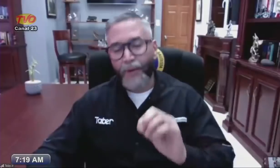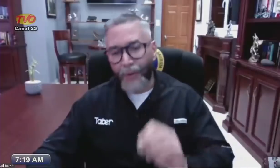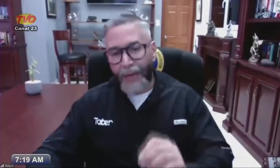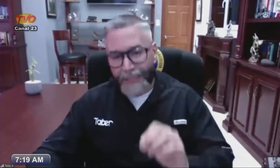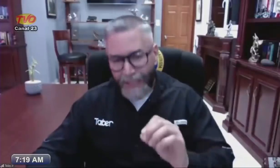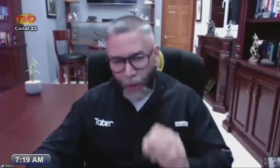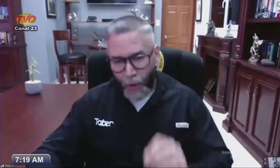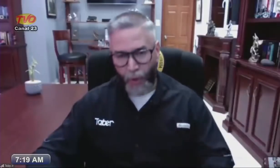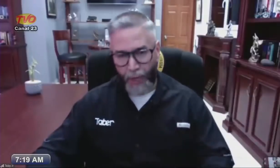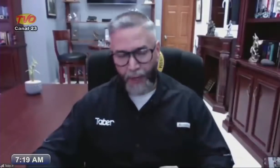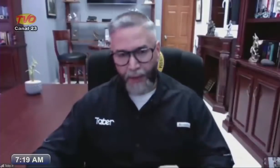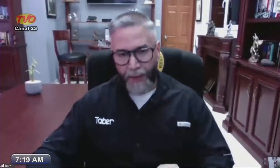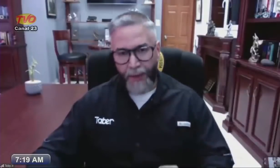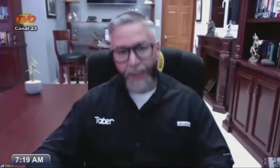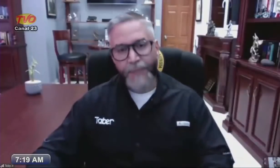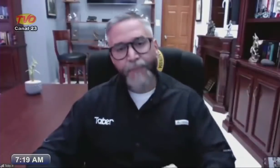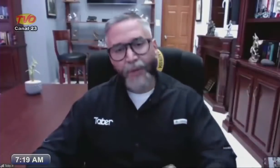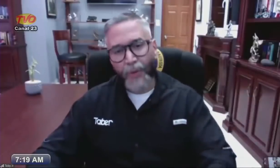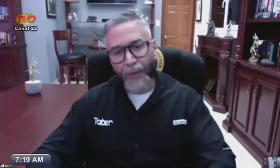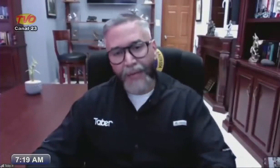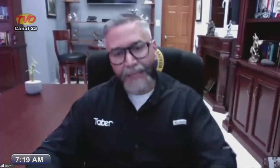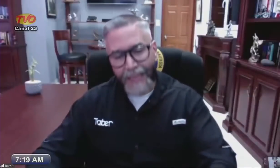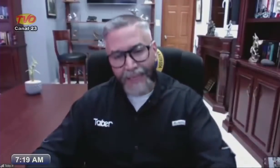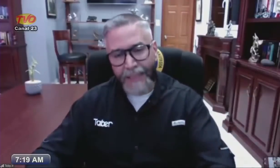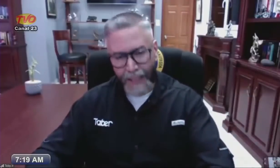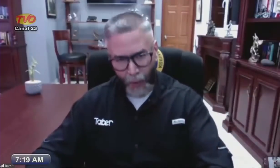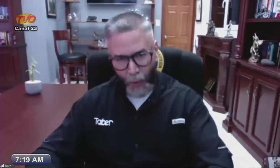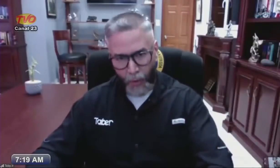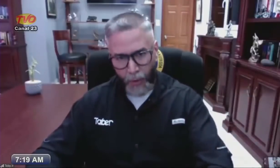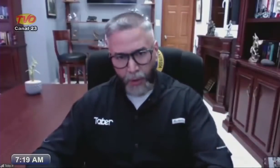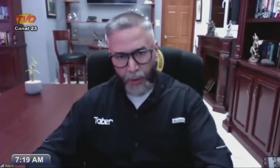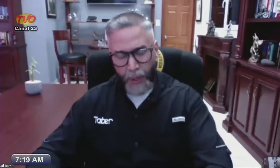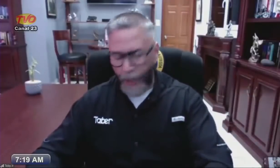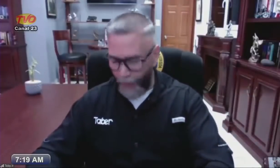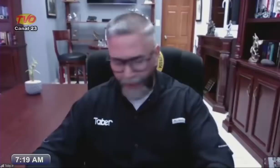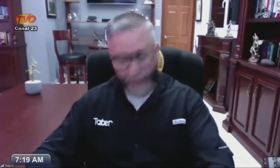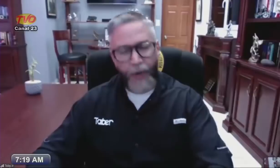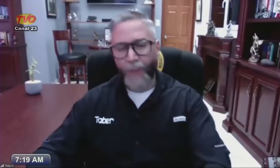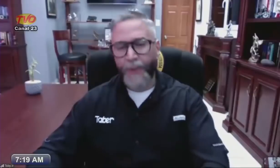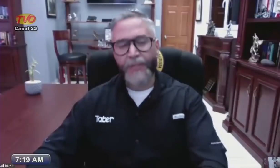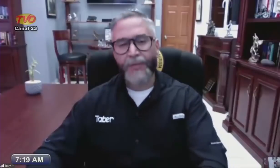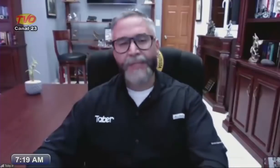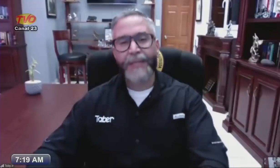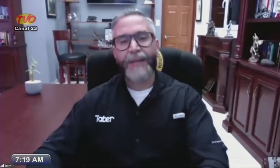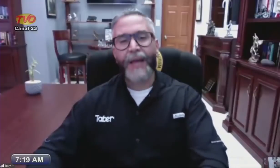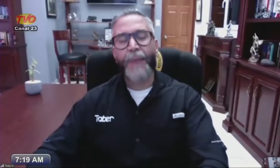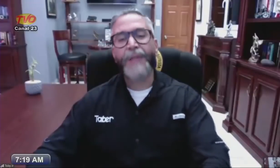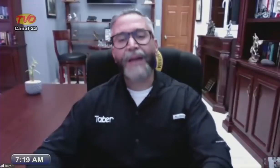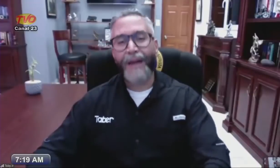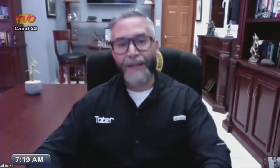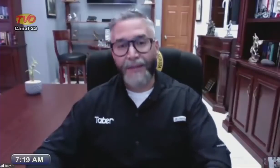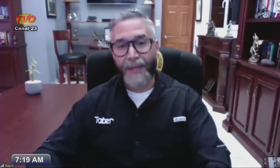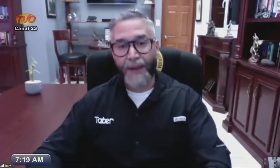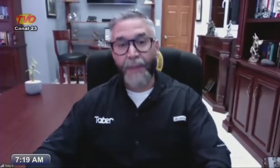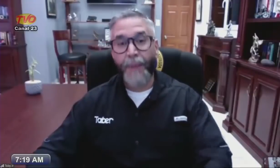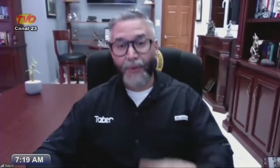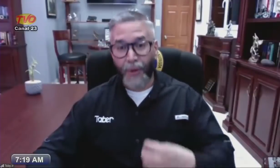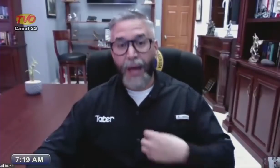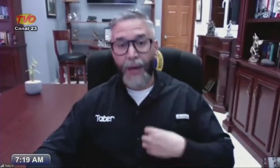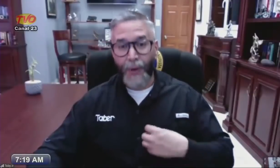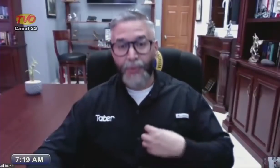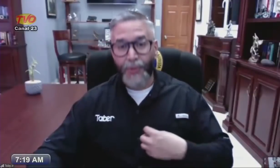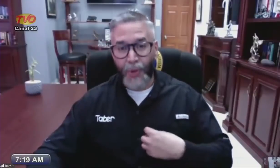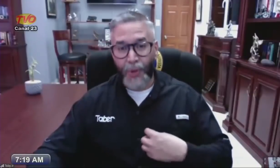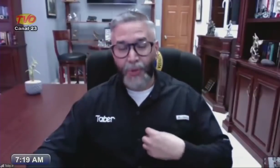perdonar su cola es perdonar sin este rencor la unidad de recomendación es que tengamos la valentía de